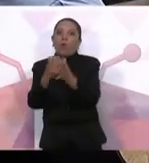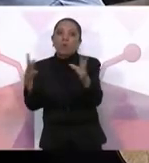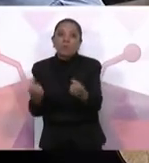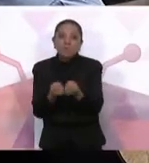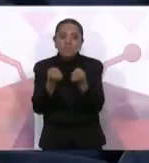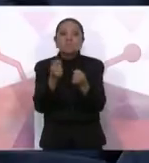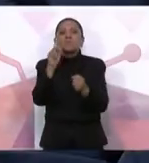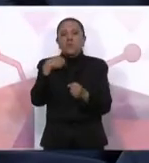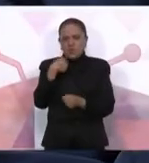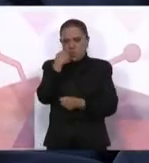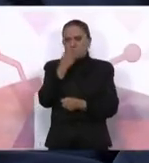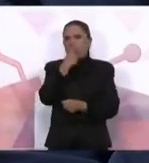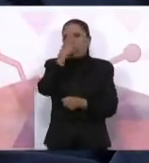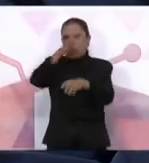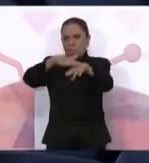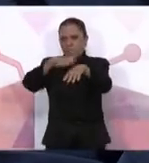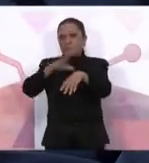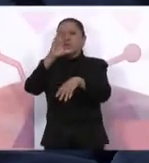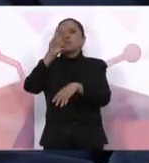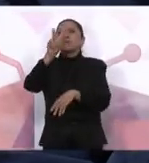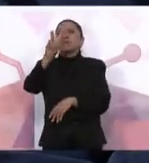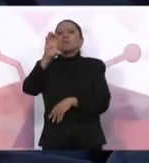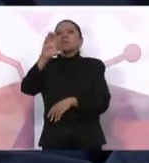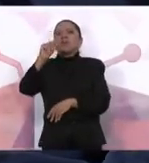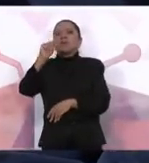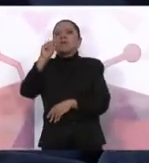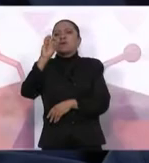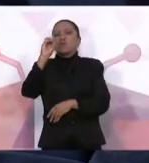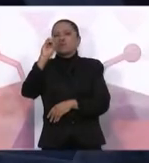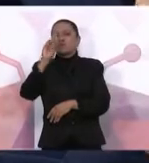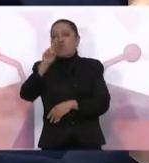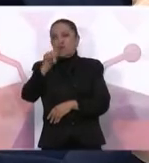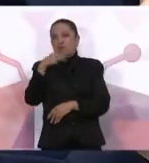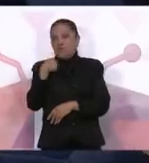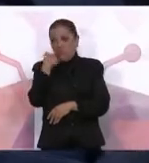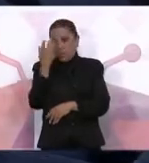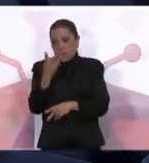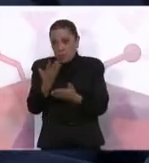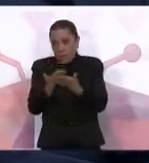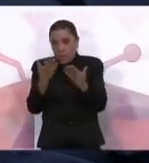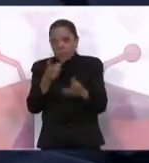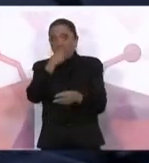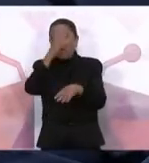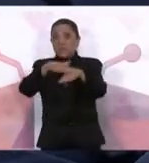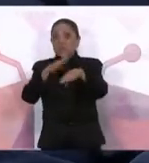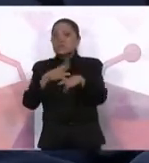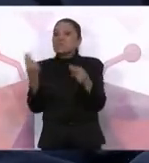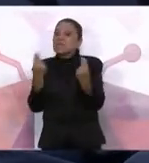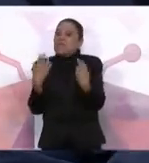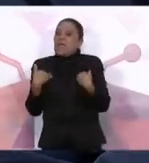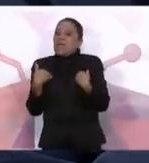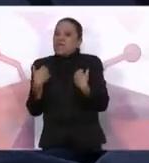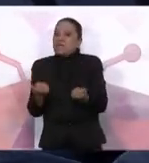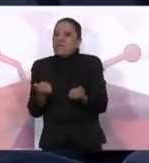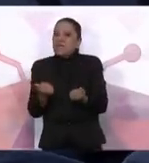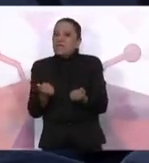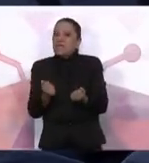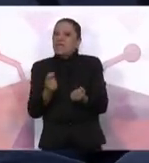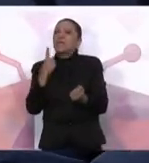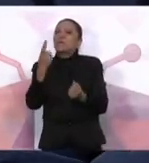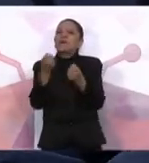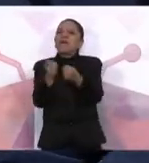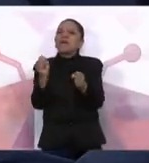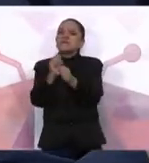importante el entender las circunstancias que hay para construir una sociedad con sustentabilidad con desarrollo sustentable